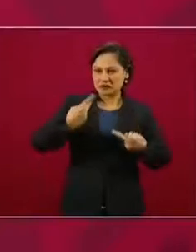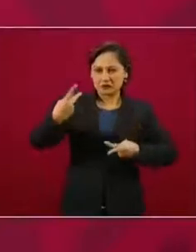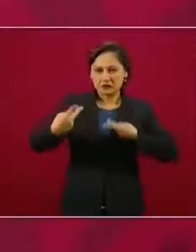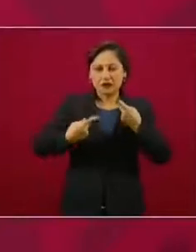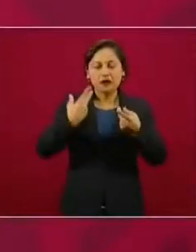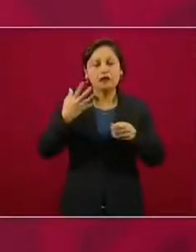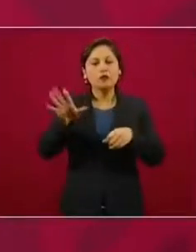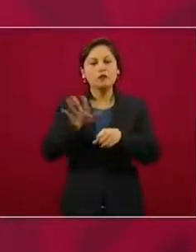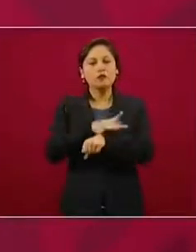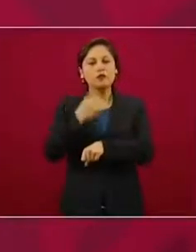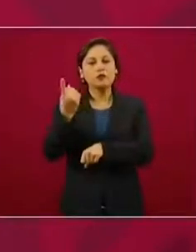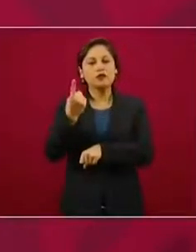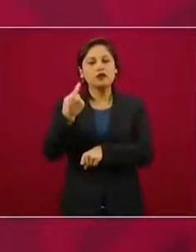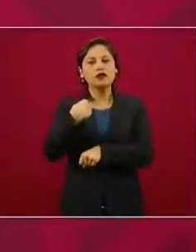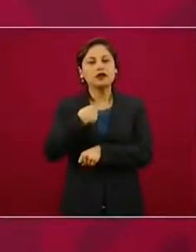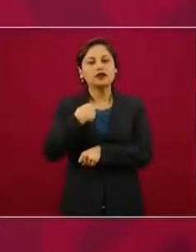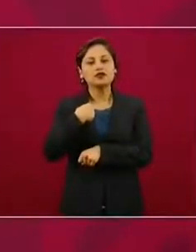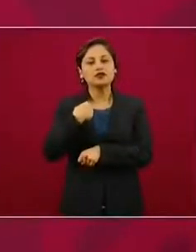que